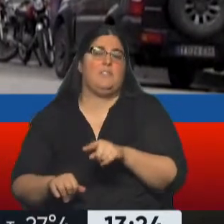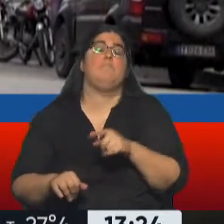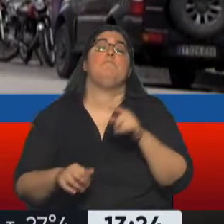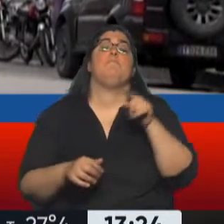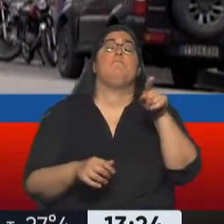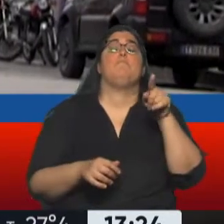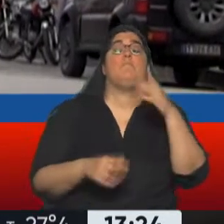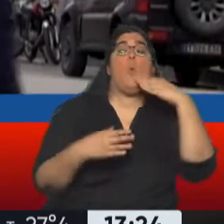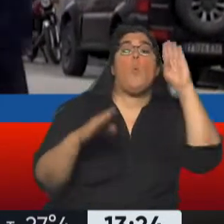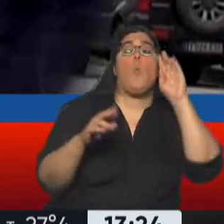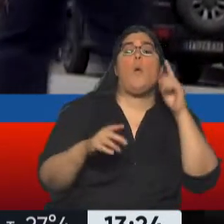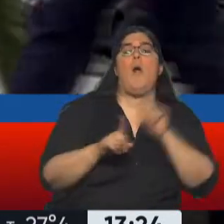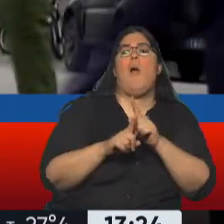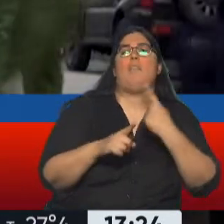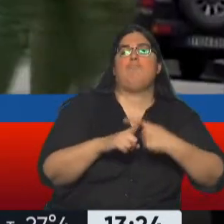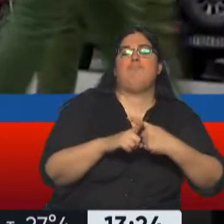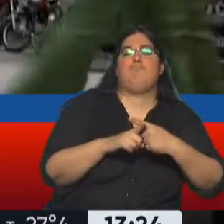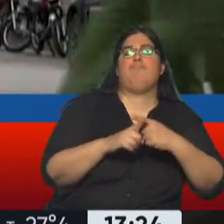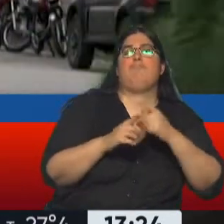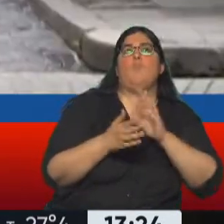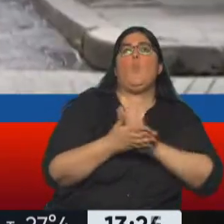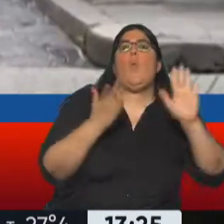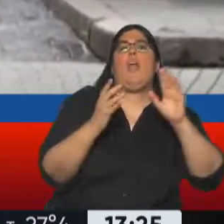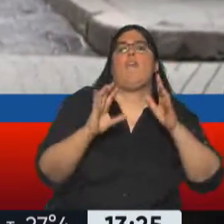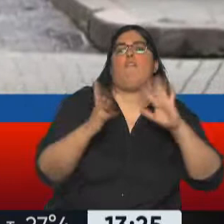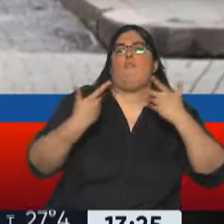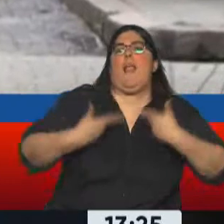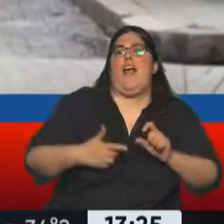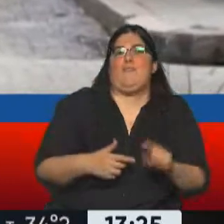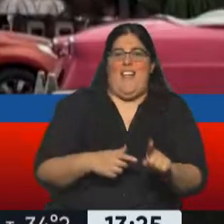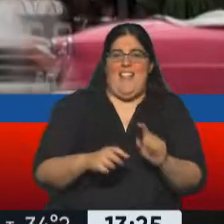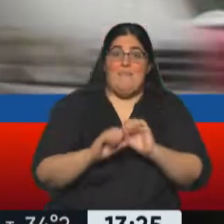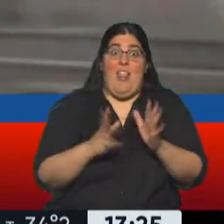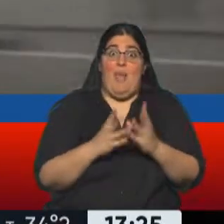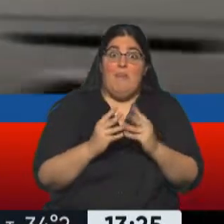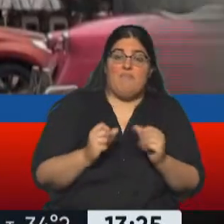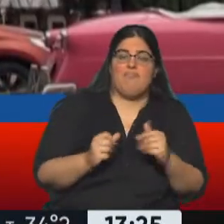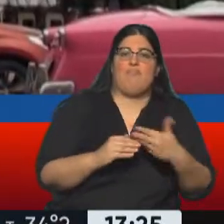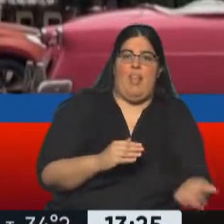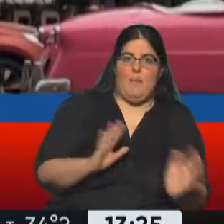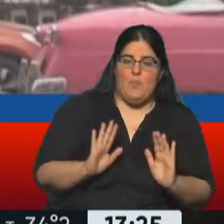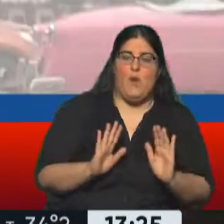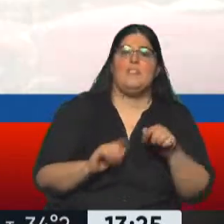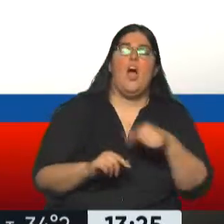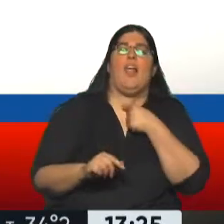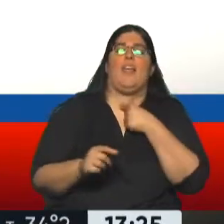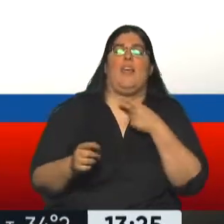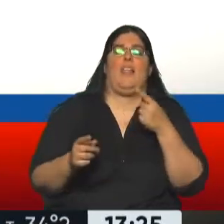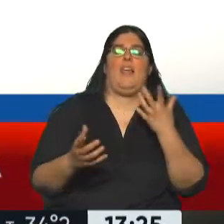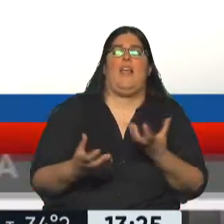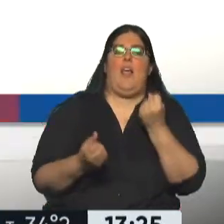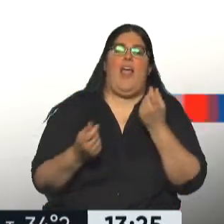nueva normalidad después de atravesar lo peor de la pandemia y pone todas sus fichas en la recuperación